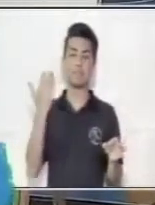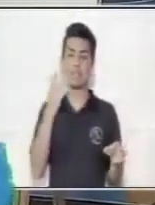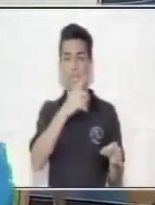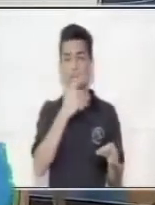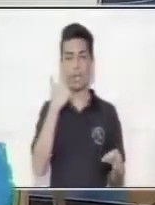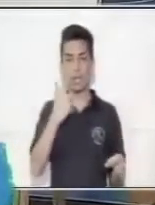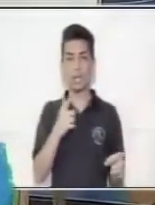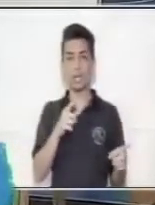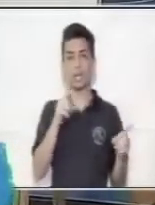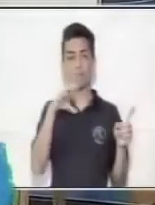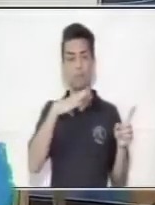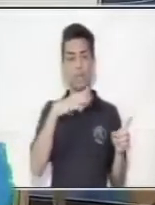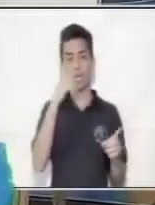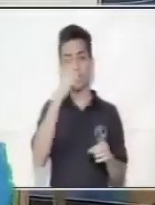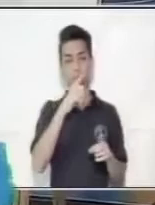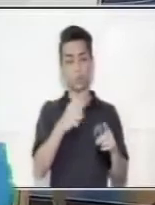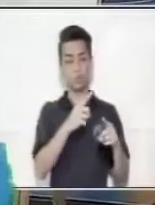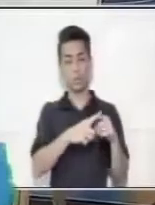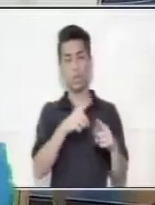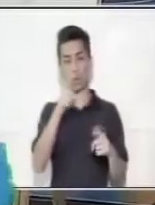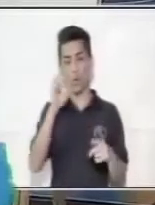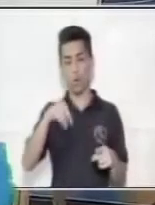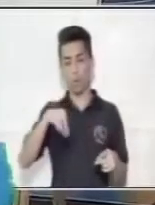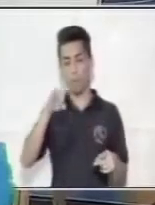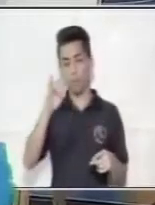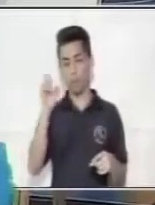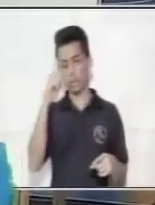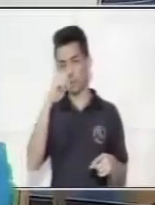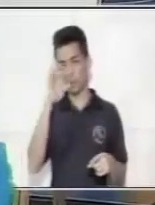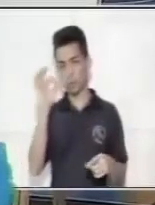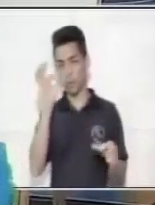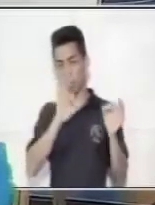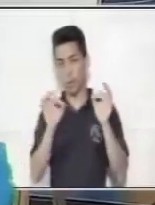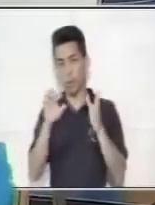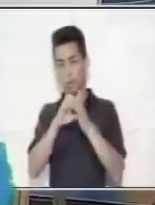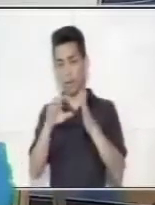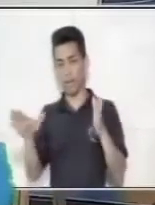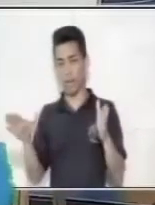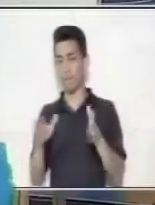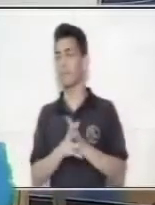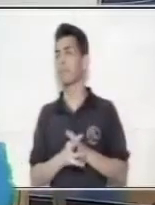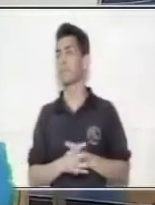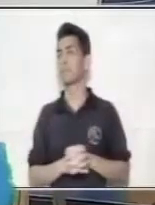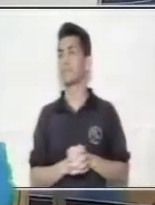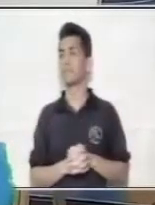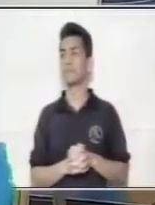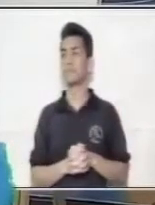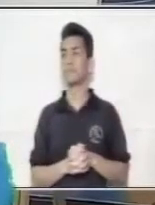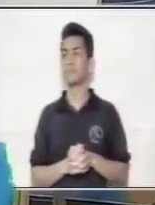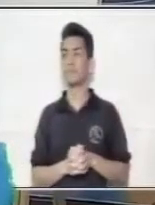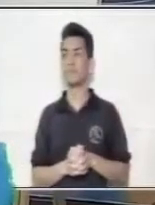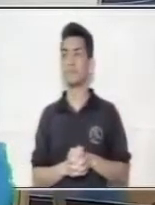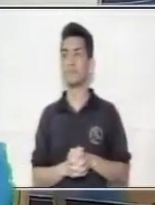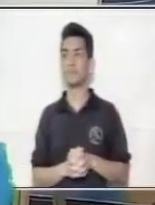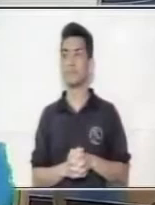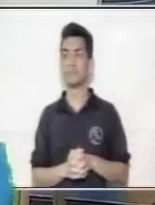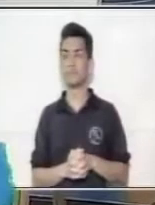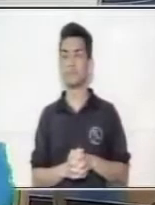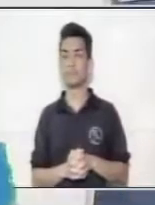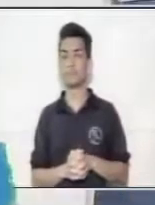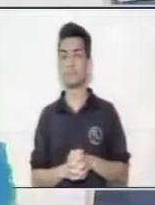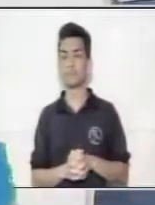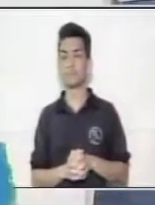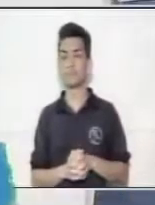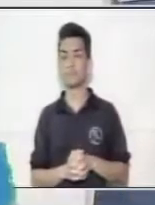o con sujeto compuesto, como lo vamos a identificar en la siguiente oración. Podemos decir entonces que la niña y el perro.